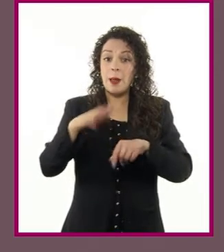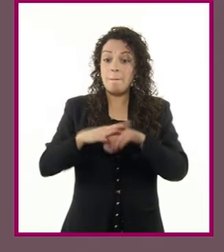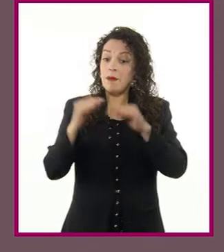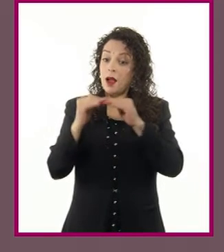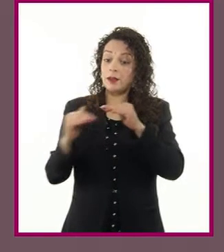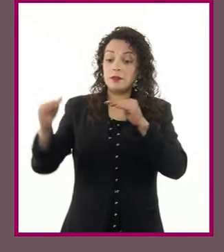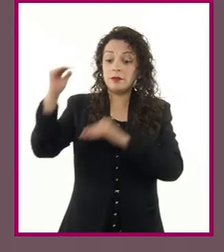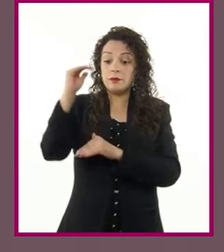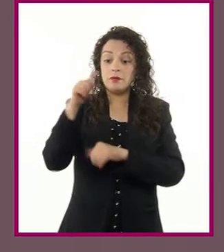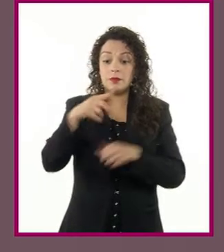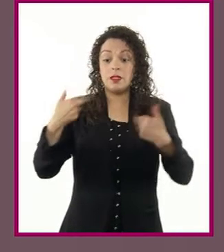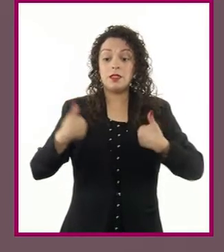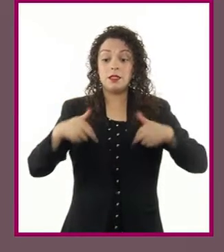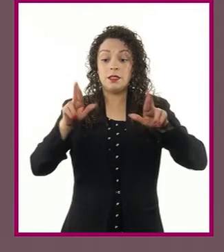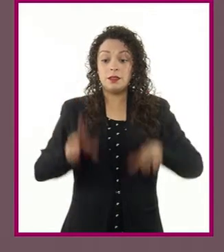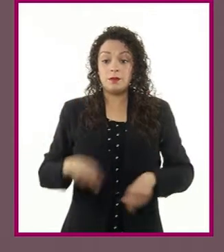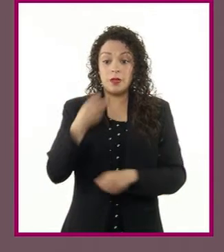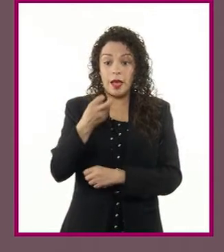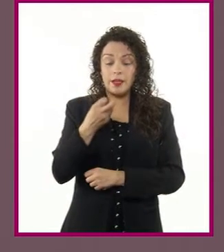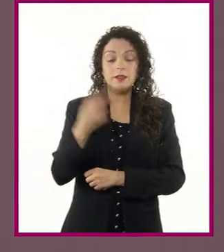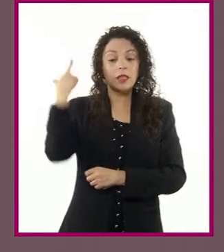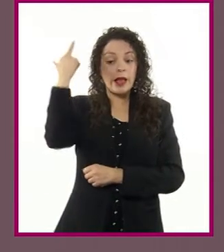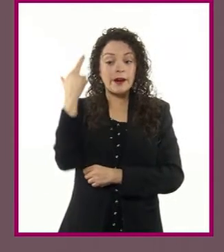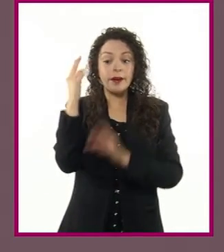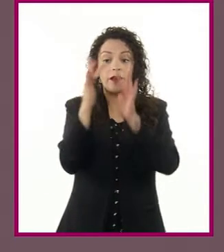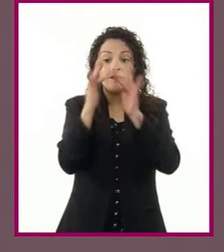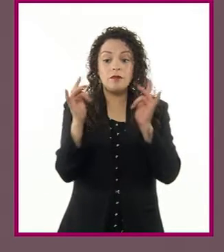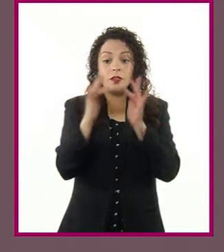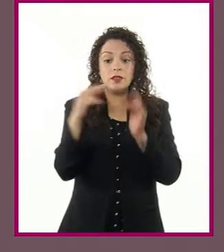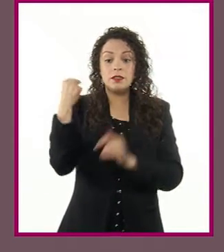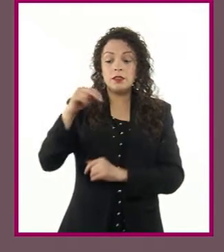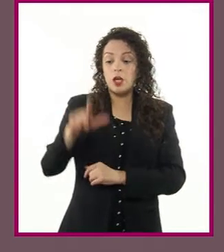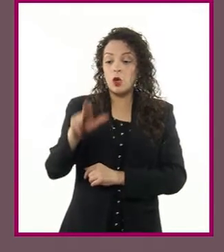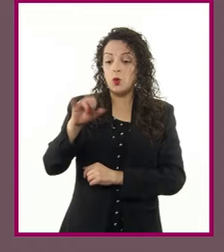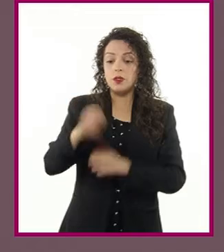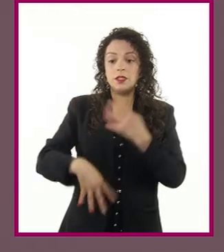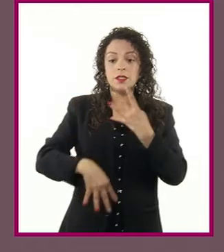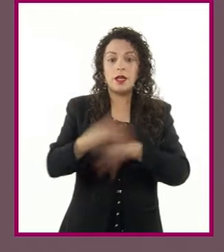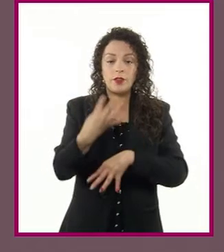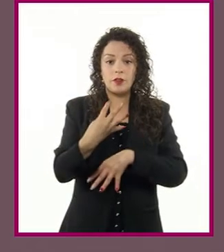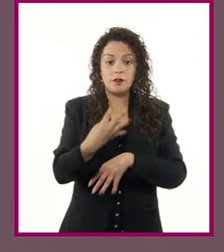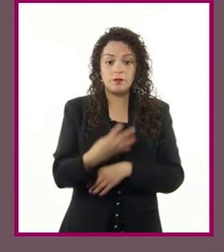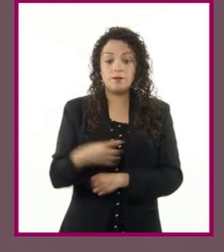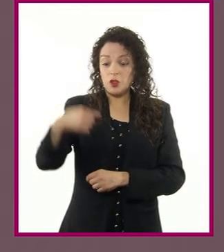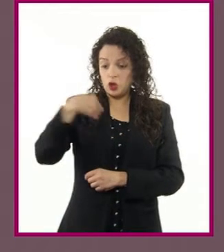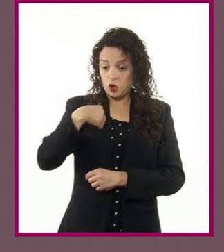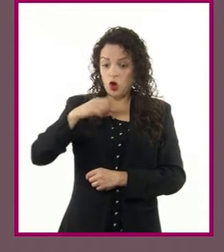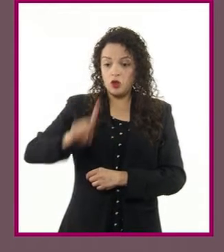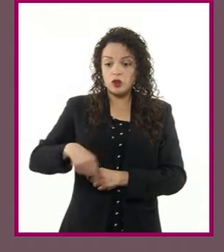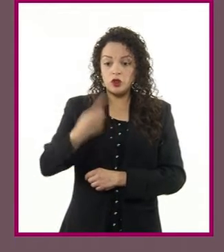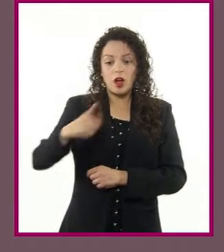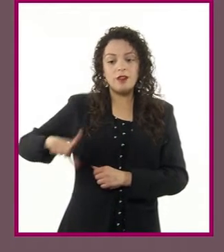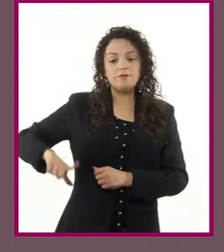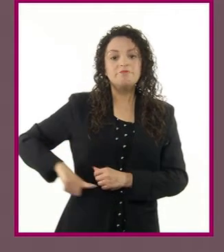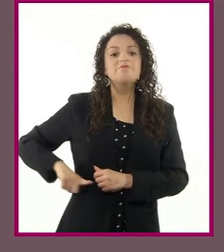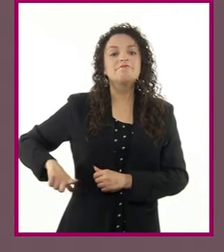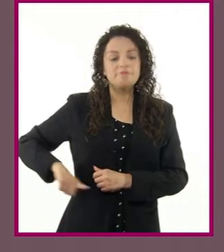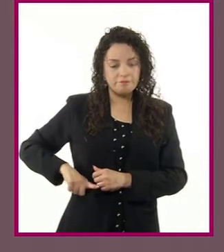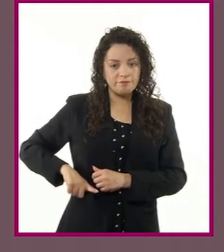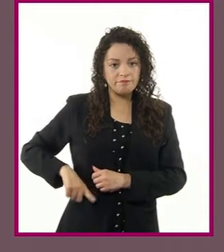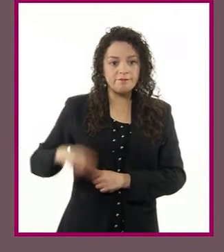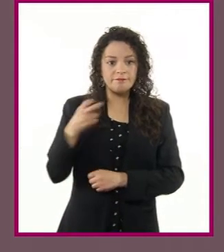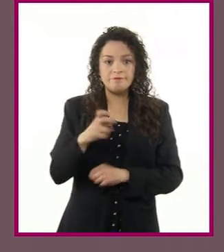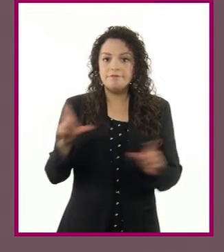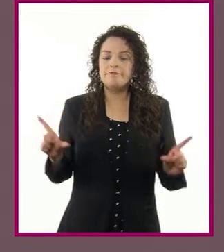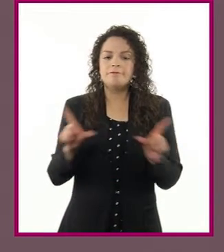rey francés Luis XIV, quien acuñó la frase «El Estado soy yo», en la cual se resumía